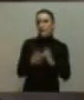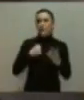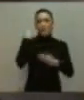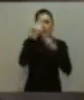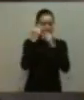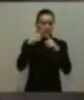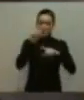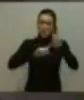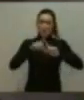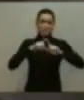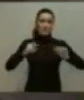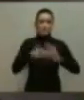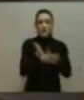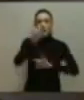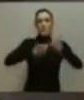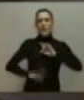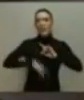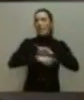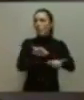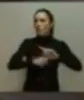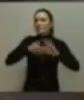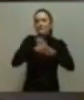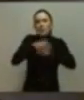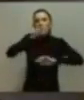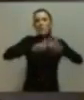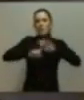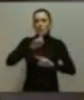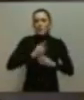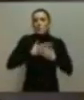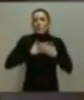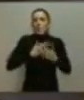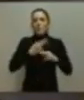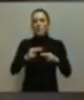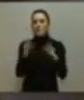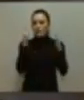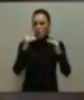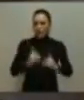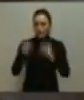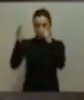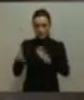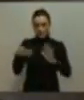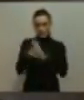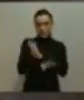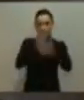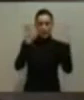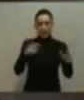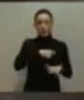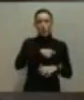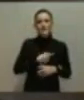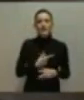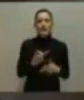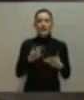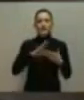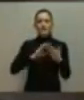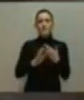de edad, ni de la gente, ni de nuestro presidente. Es un problema de falta de voluntad política. Usted se expresó claramente en el Comité Federal y se lo